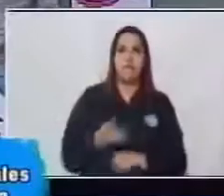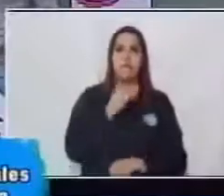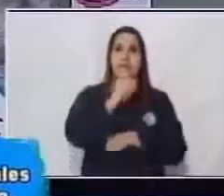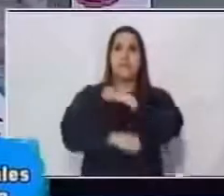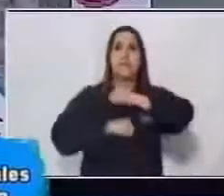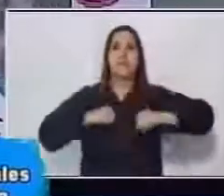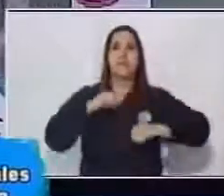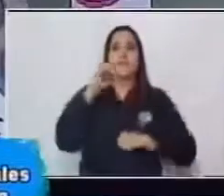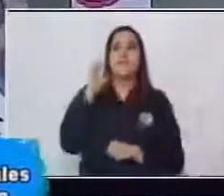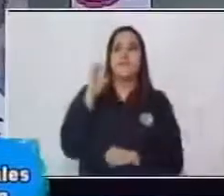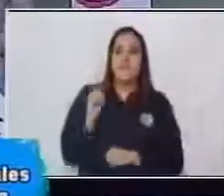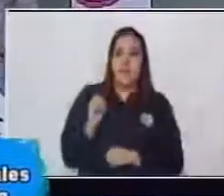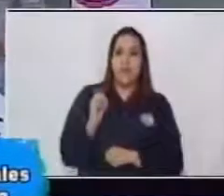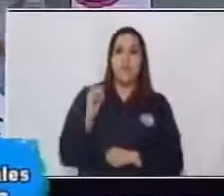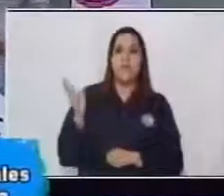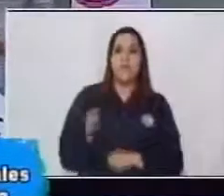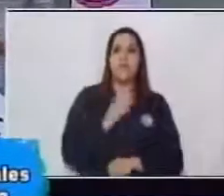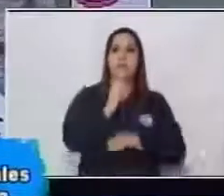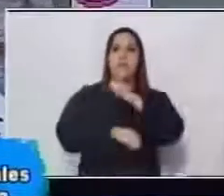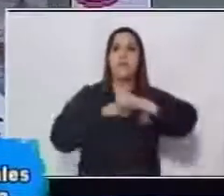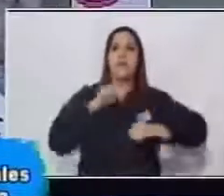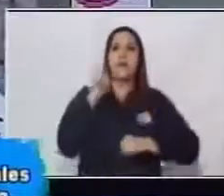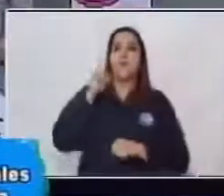fama, feo,